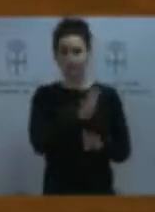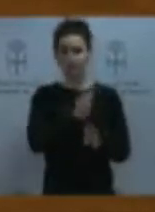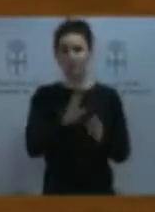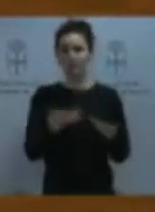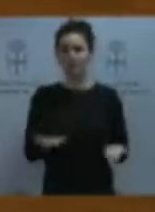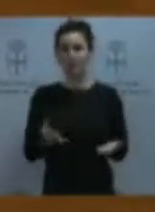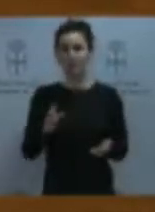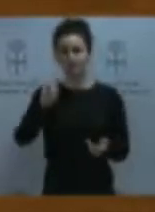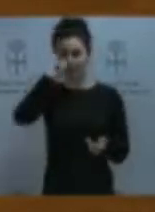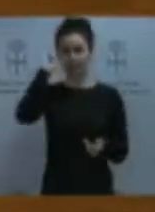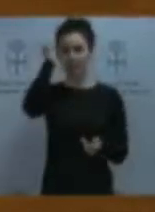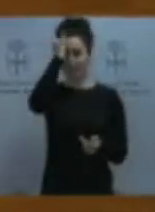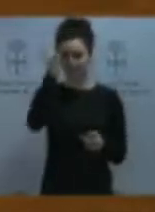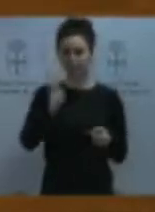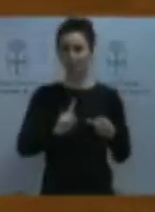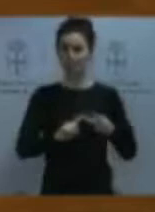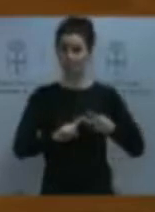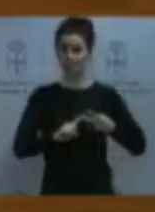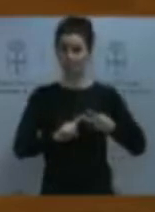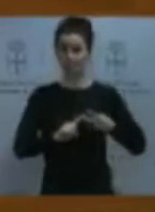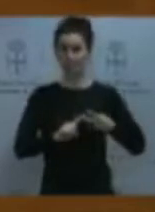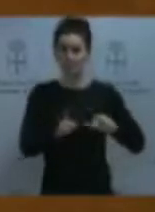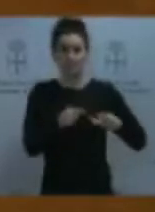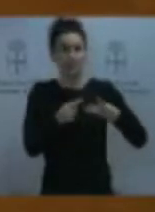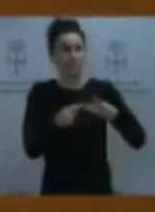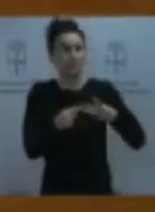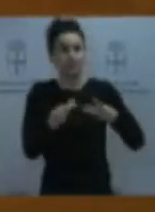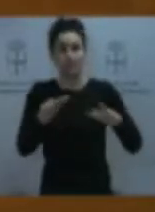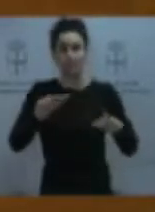desde Belmonte hasta Cuideiro.